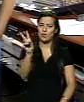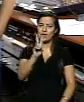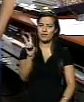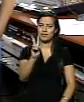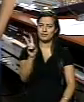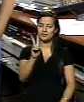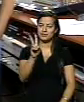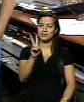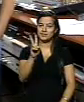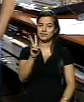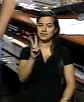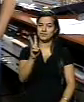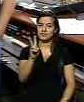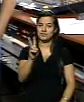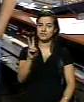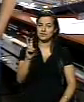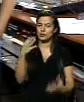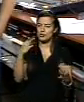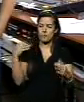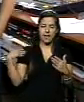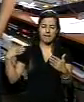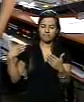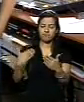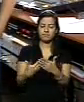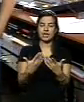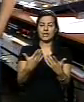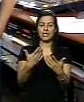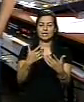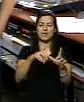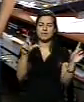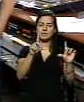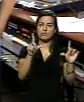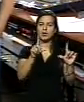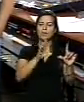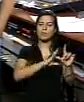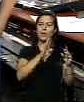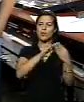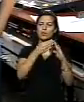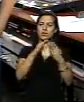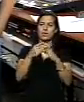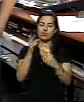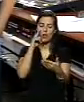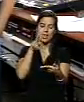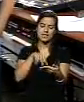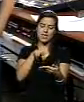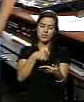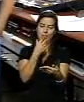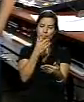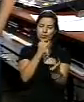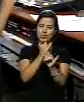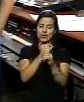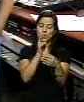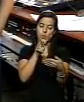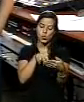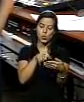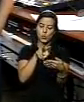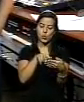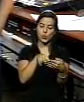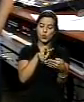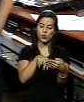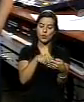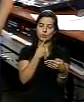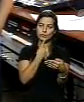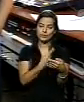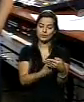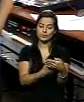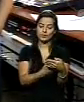generalmente cuando estamos hablando de los medios comunitarios, lo digo porque estaba leyendo algo por Internet, que se quejaban